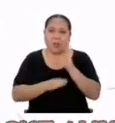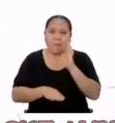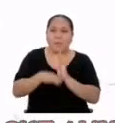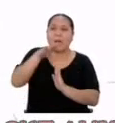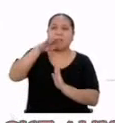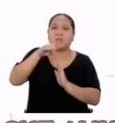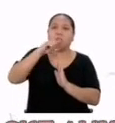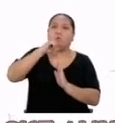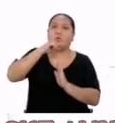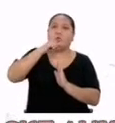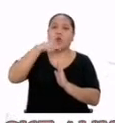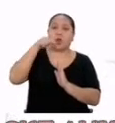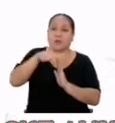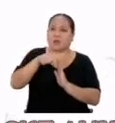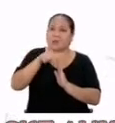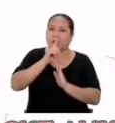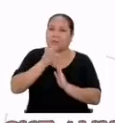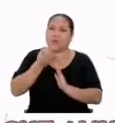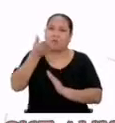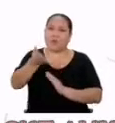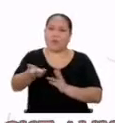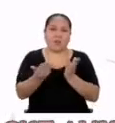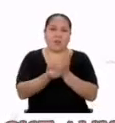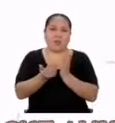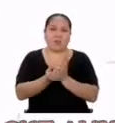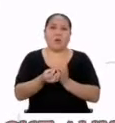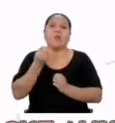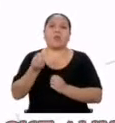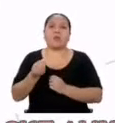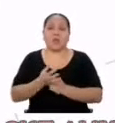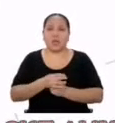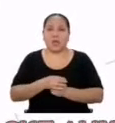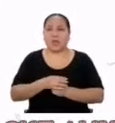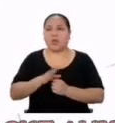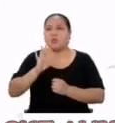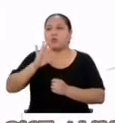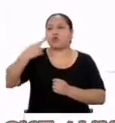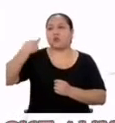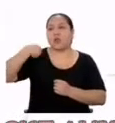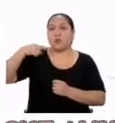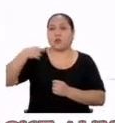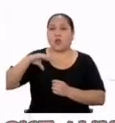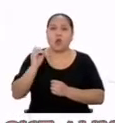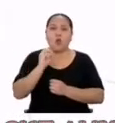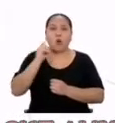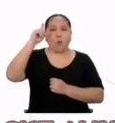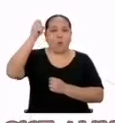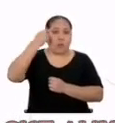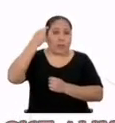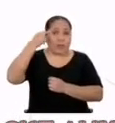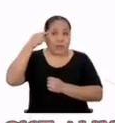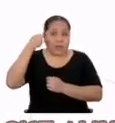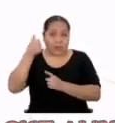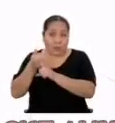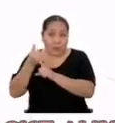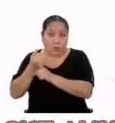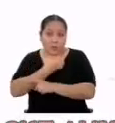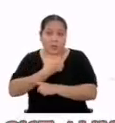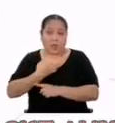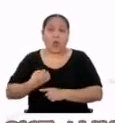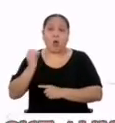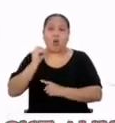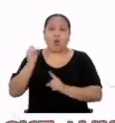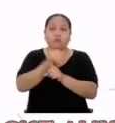son niñas que no pueden asistir a clases por prácticas religiosas, políticas de Estado y violencia de